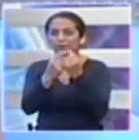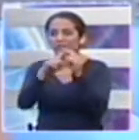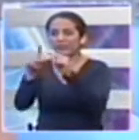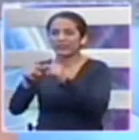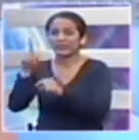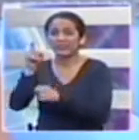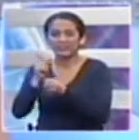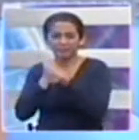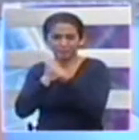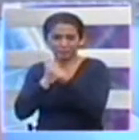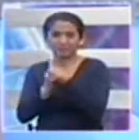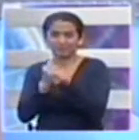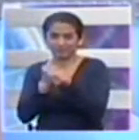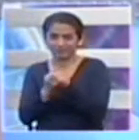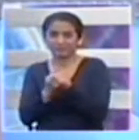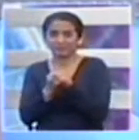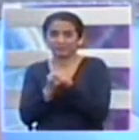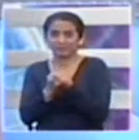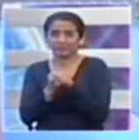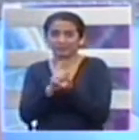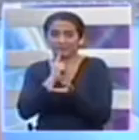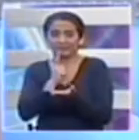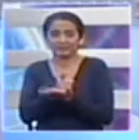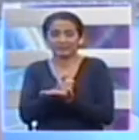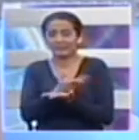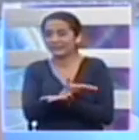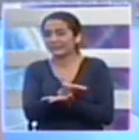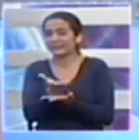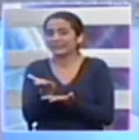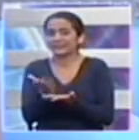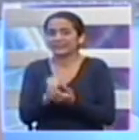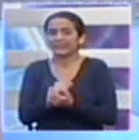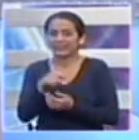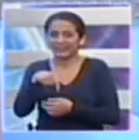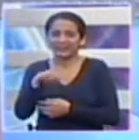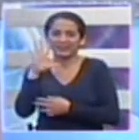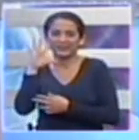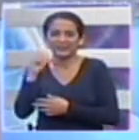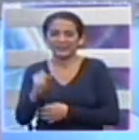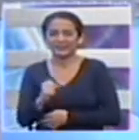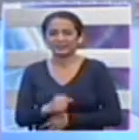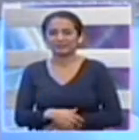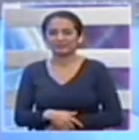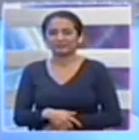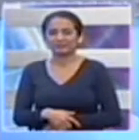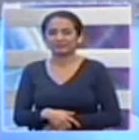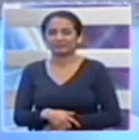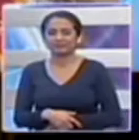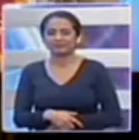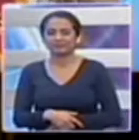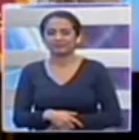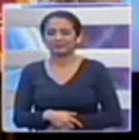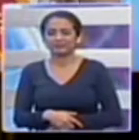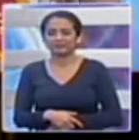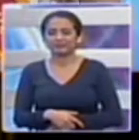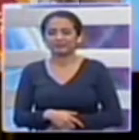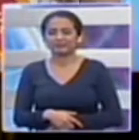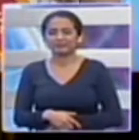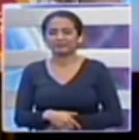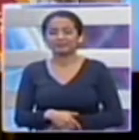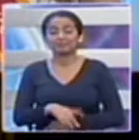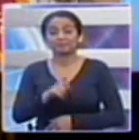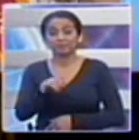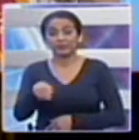realmente necesiten de ayuda dentro de la sociedad cuencana en estos momentos. Ahora, usted ha planteado dentro, diríamos,